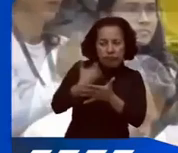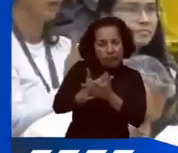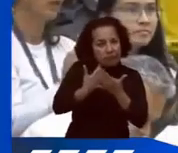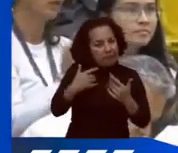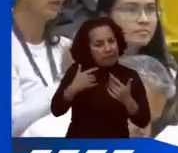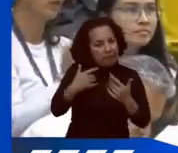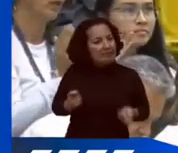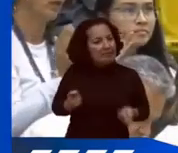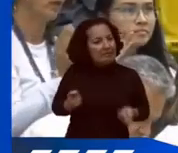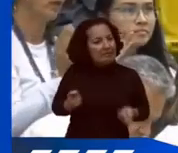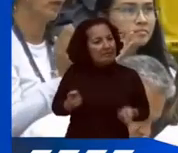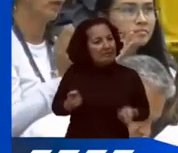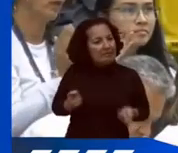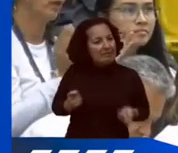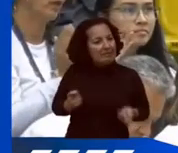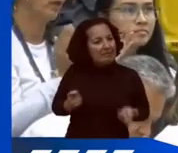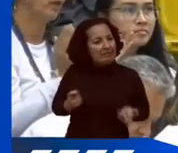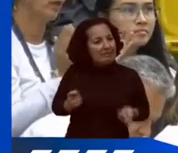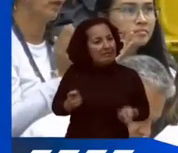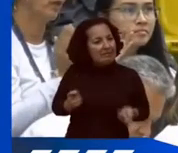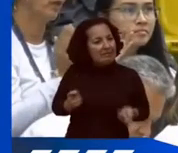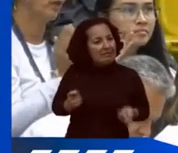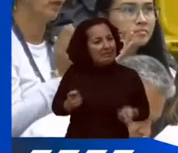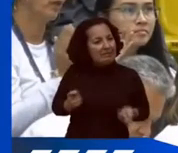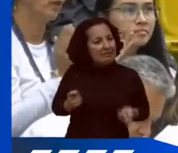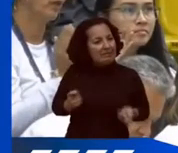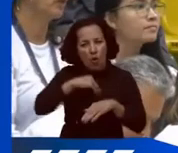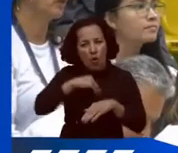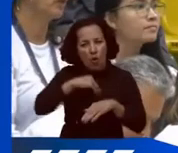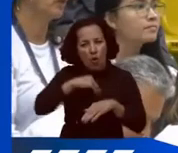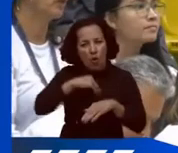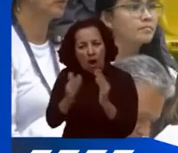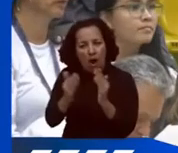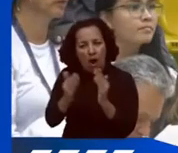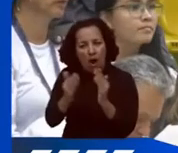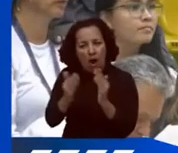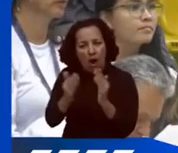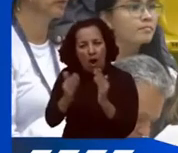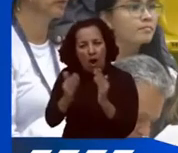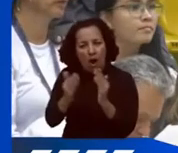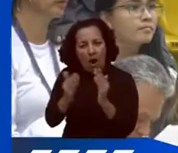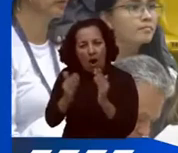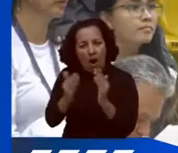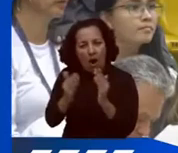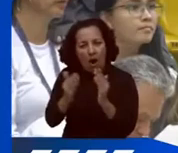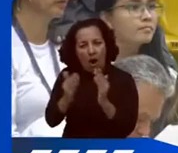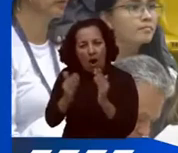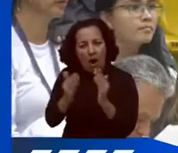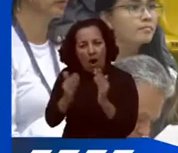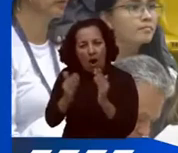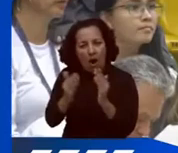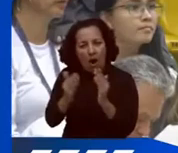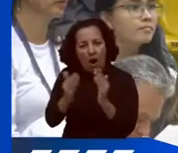Y esa es la idea que quiero que ustedes lleven a los colegios y escuelas de Colombia, el deporte es salud.